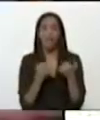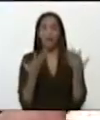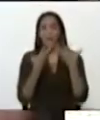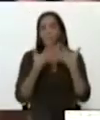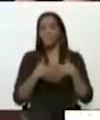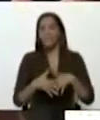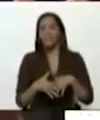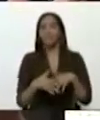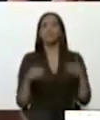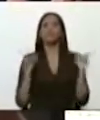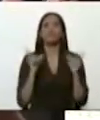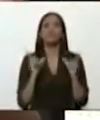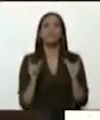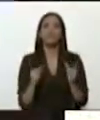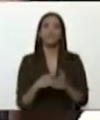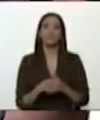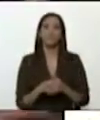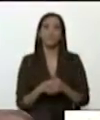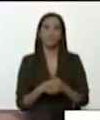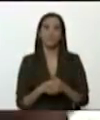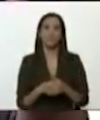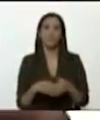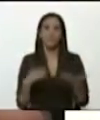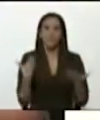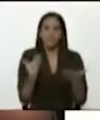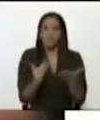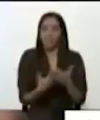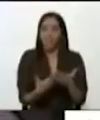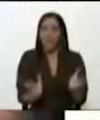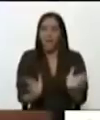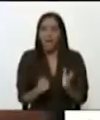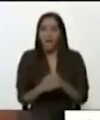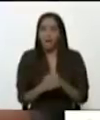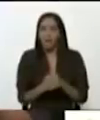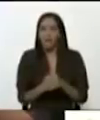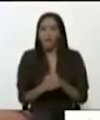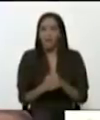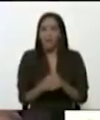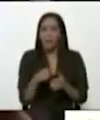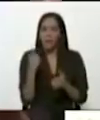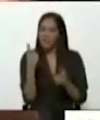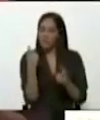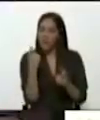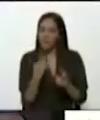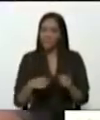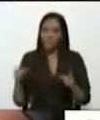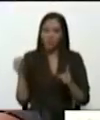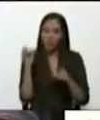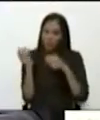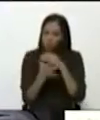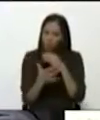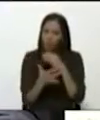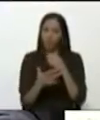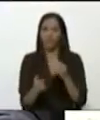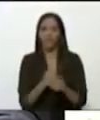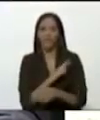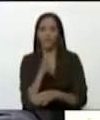era un mediocre poca monta. Que hasta la cava le tocó darle unos toquecitos en las redes sociales para que se pusiera